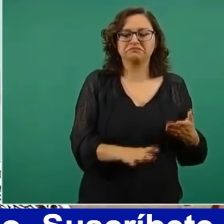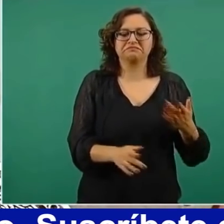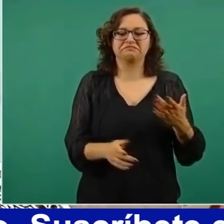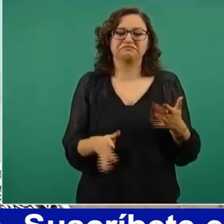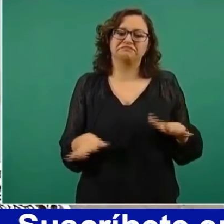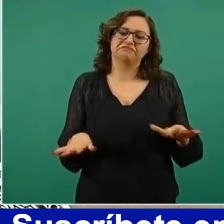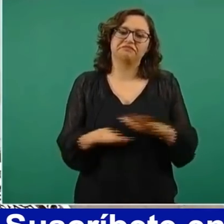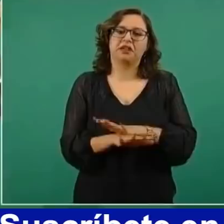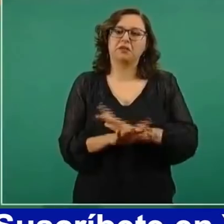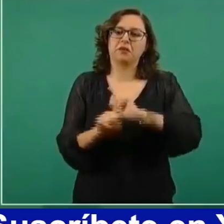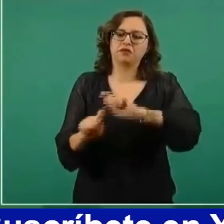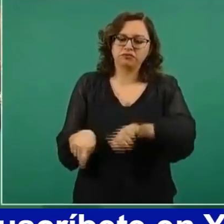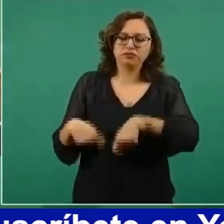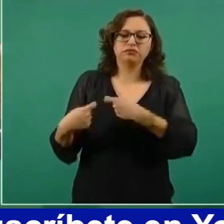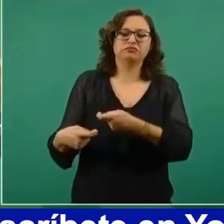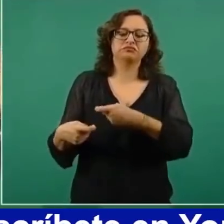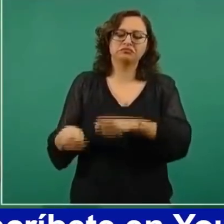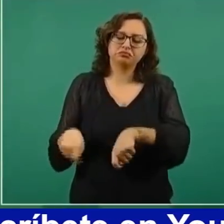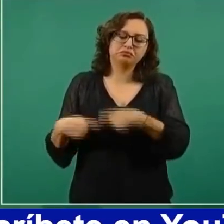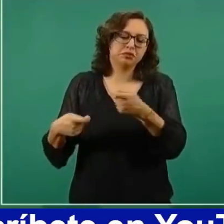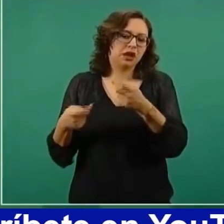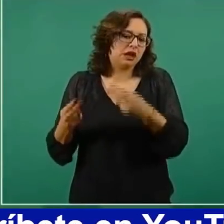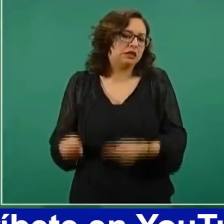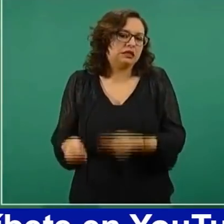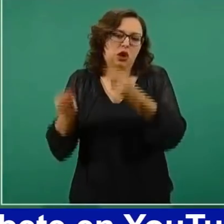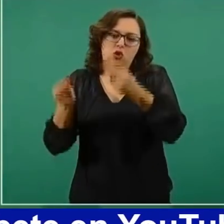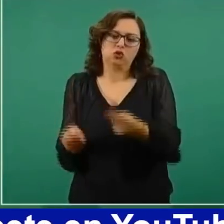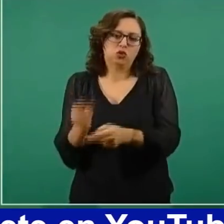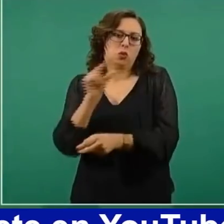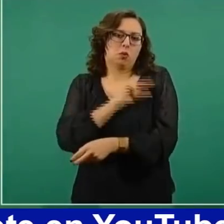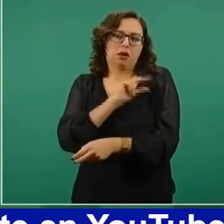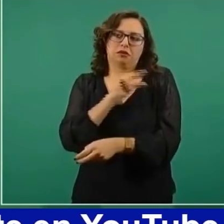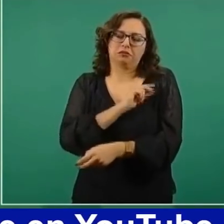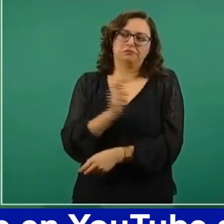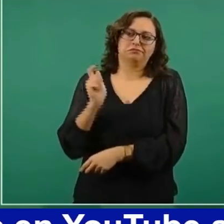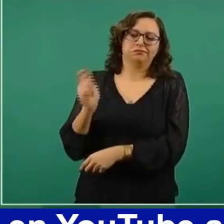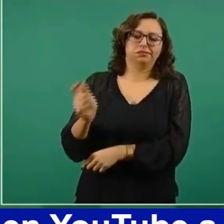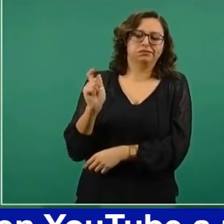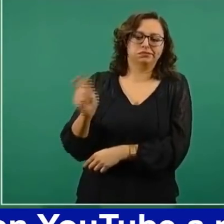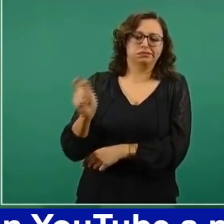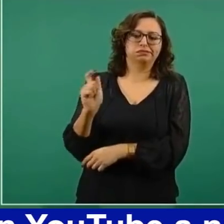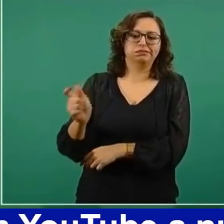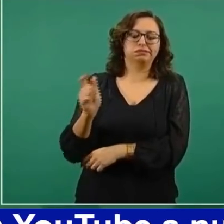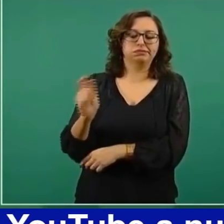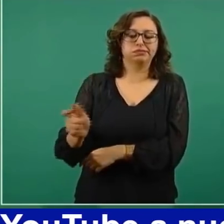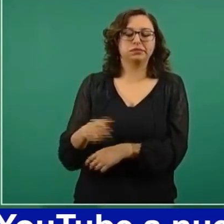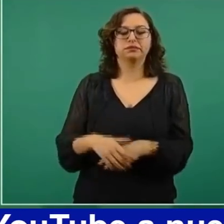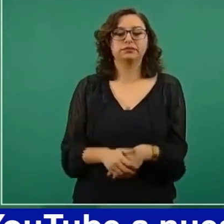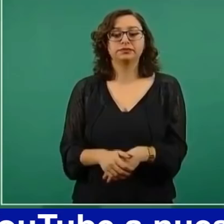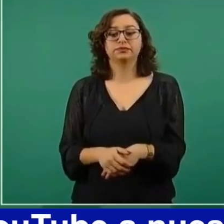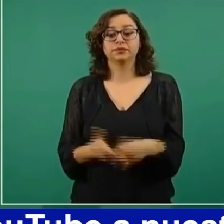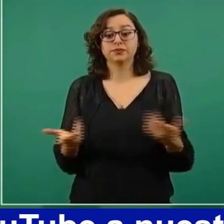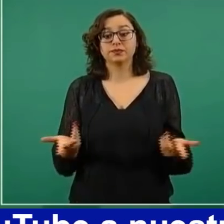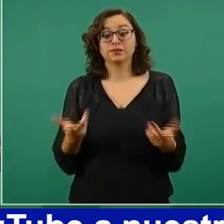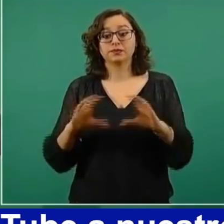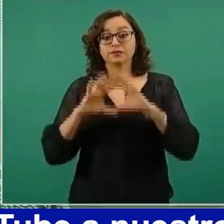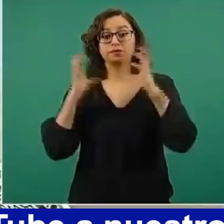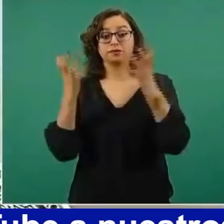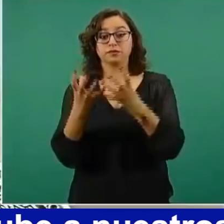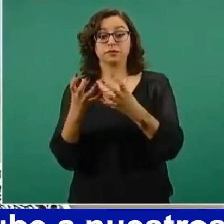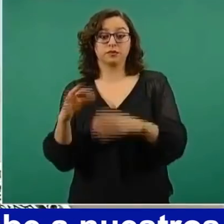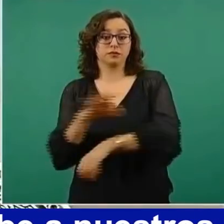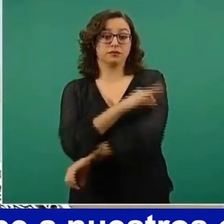aparecieran espacios de negocios para proveedores privados. Las vacunas en el mundo son un mercado